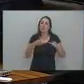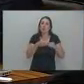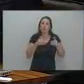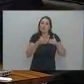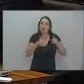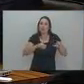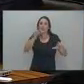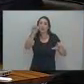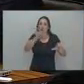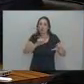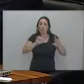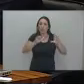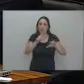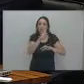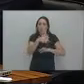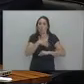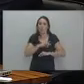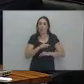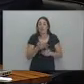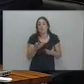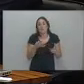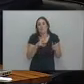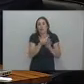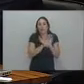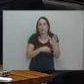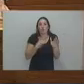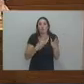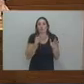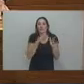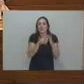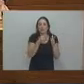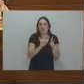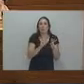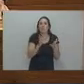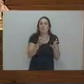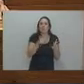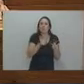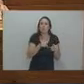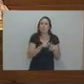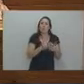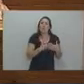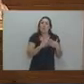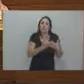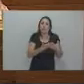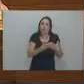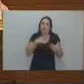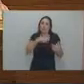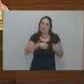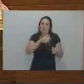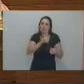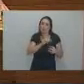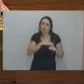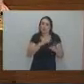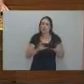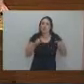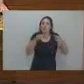sea el mismo criterio cuando hablamos de transparencia y que decidiesen que no fuesen así, pero no fue por falta de voluntad por parte del Grupo de Podemos en mantener una